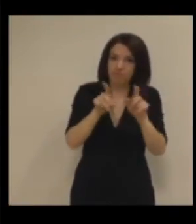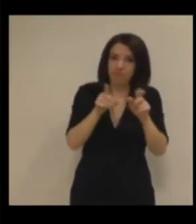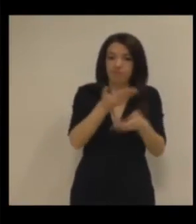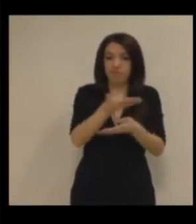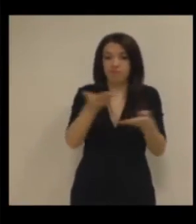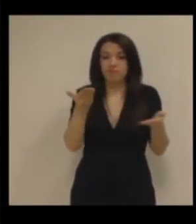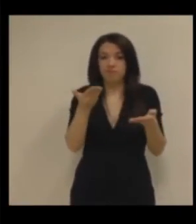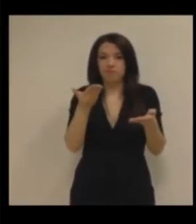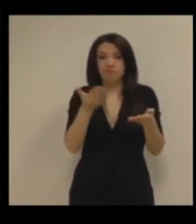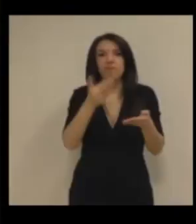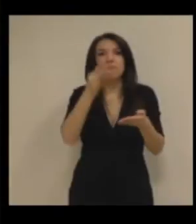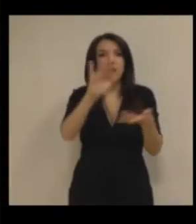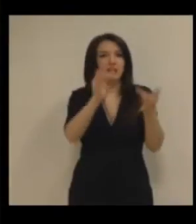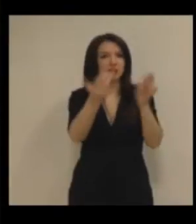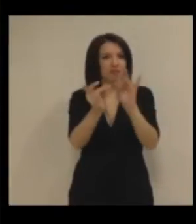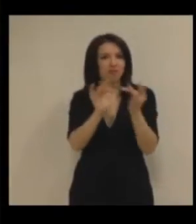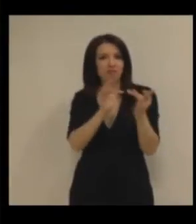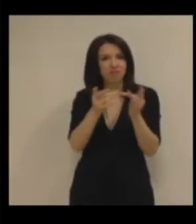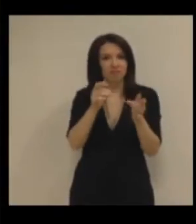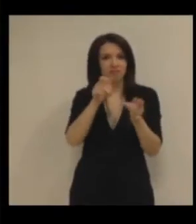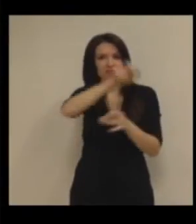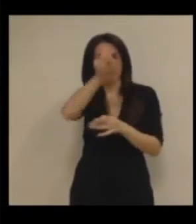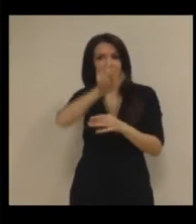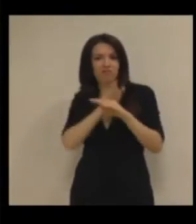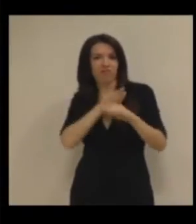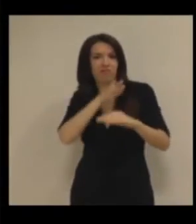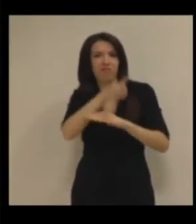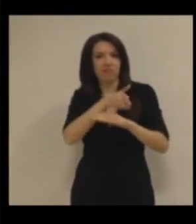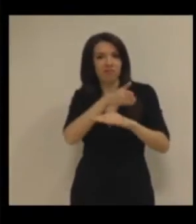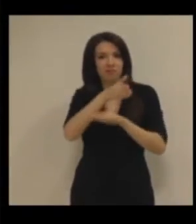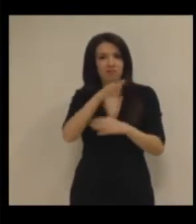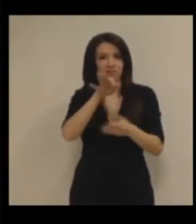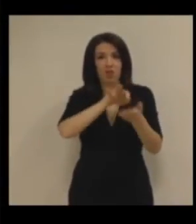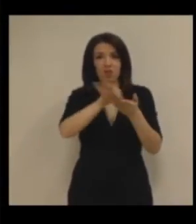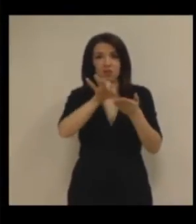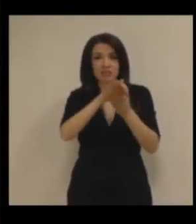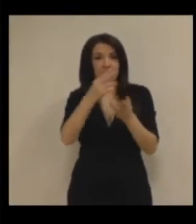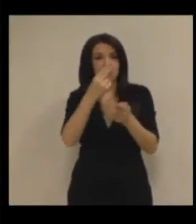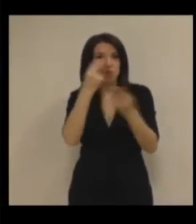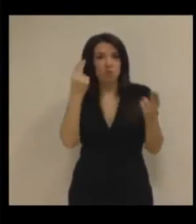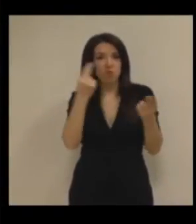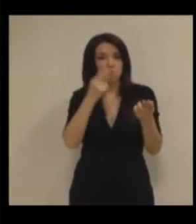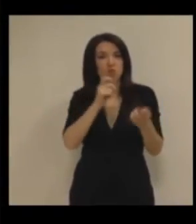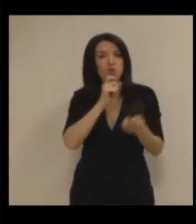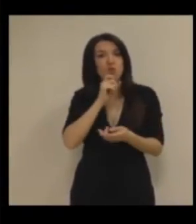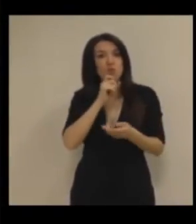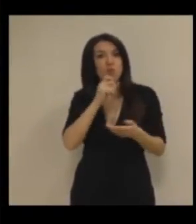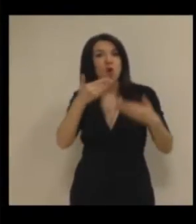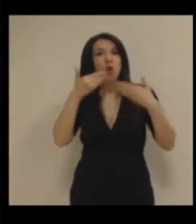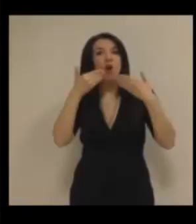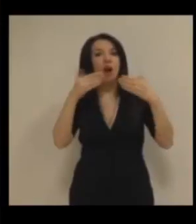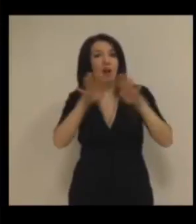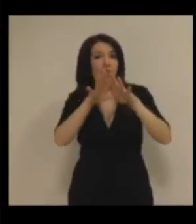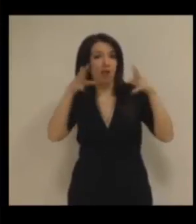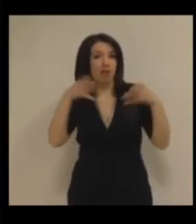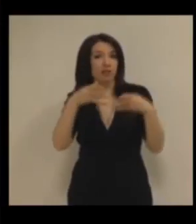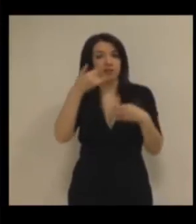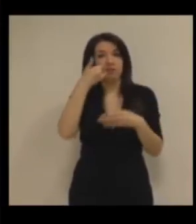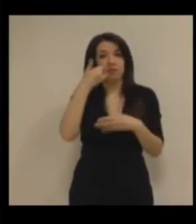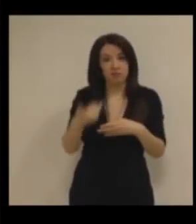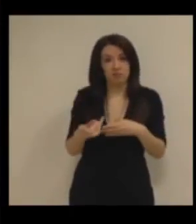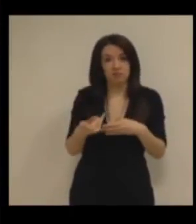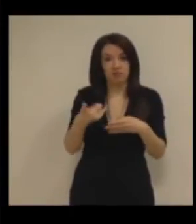de la interactuación que debe realizar el ciudadano con sus servicios públicos se realiza a través de medios electrónicos,